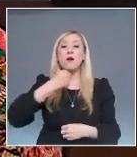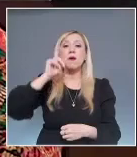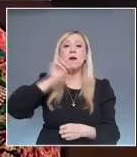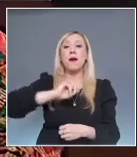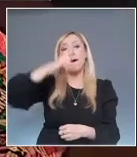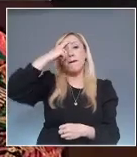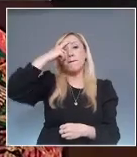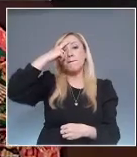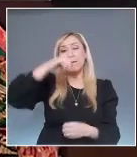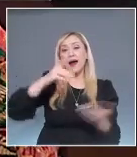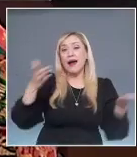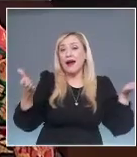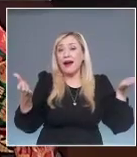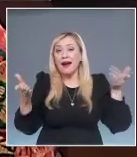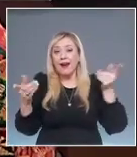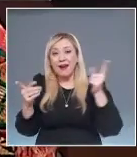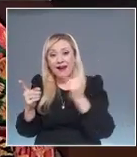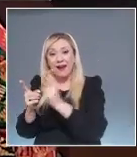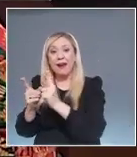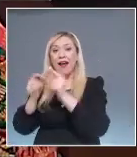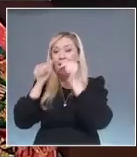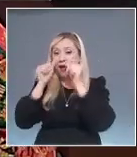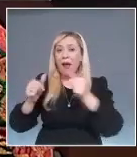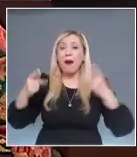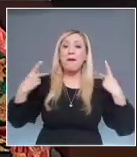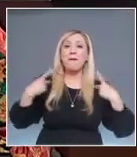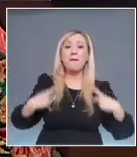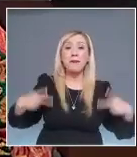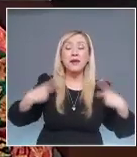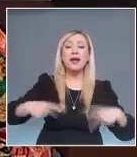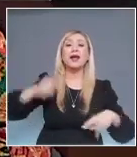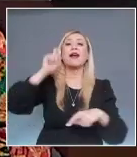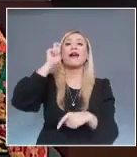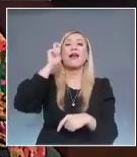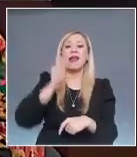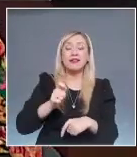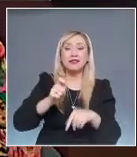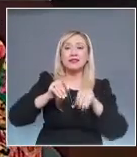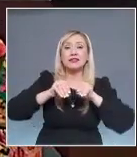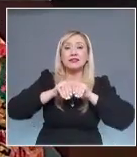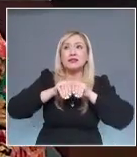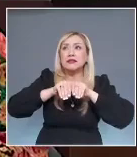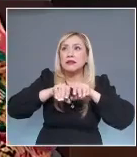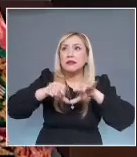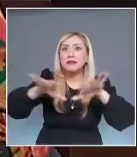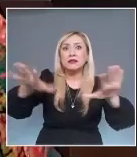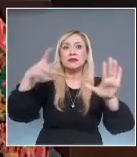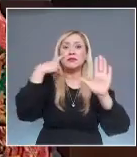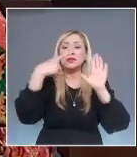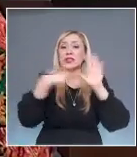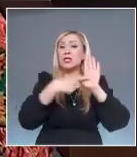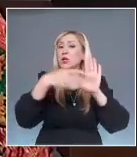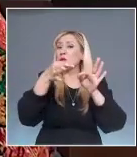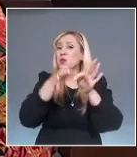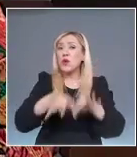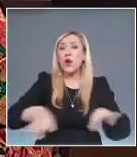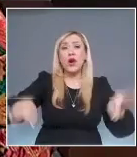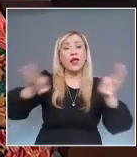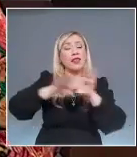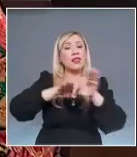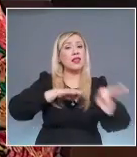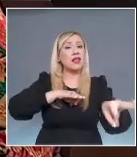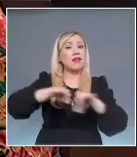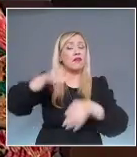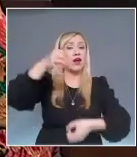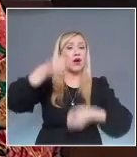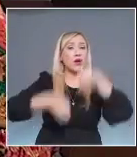justiciables, para transmitir la importancia de la función jurisdiccional